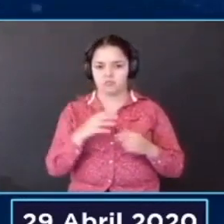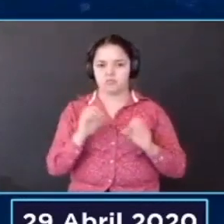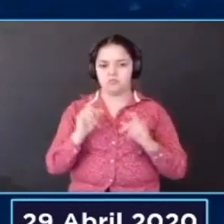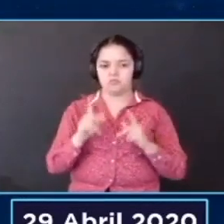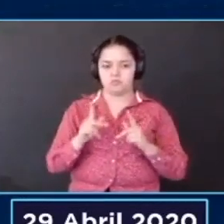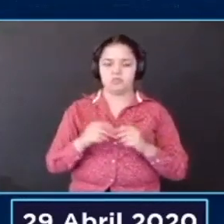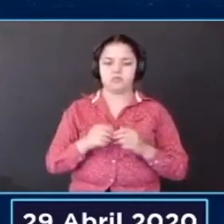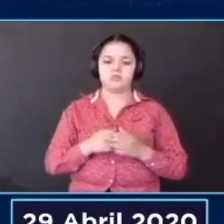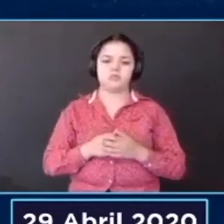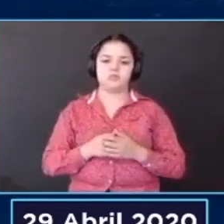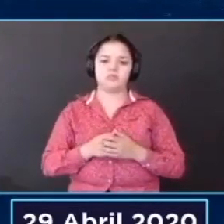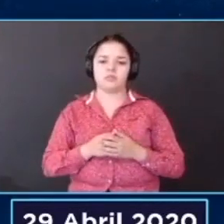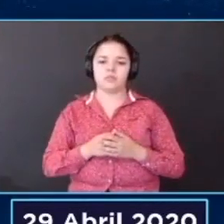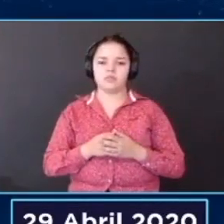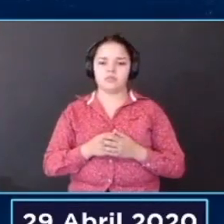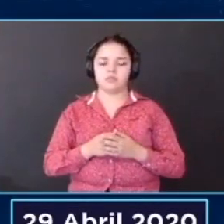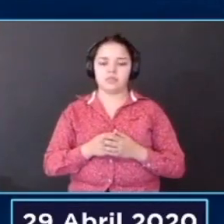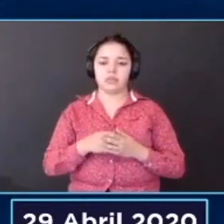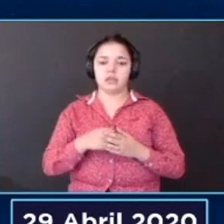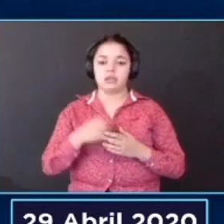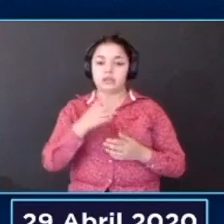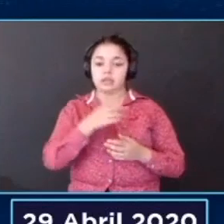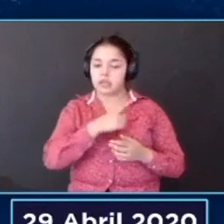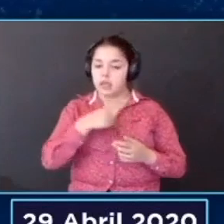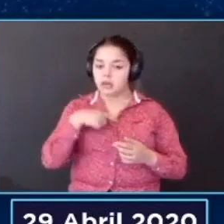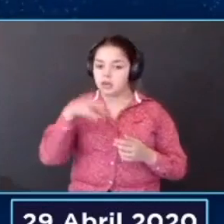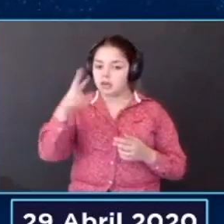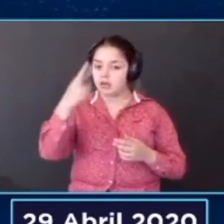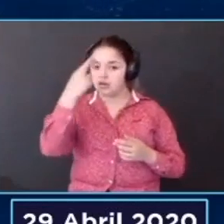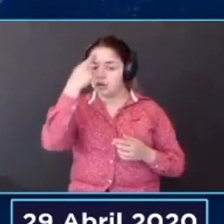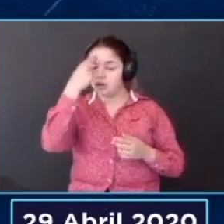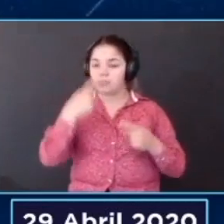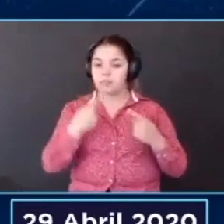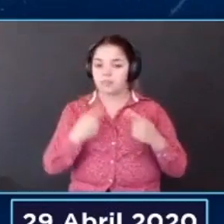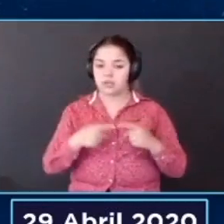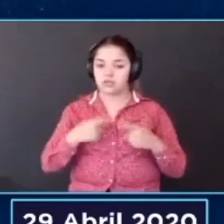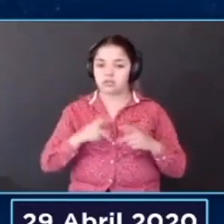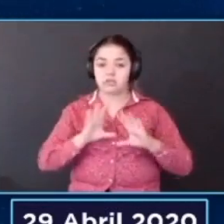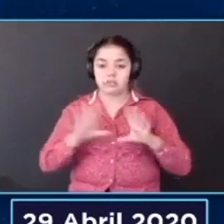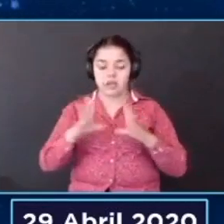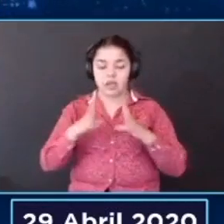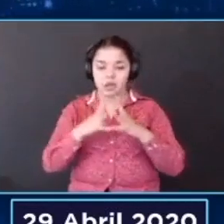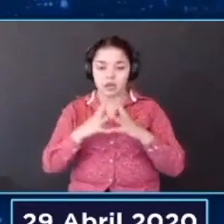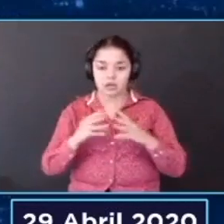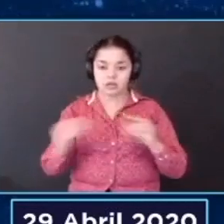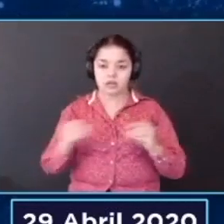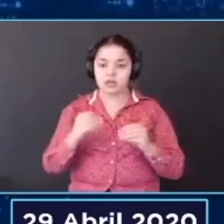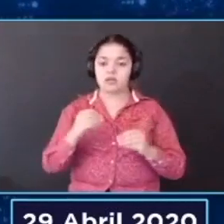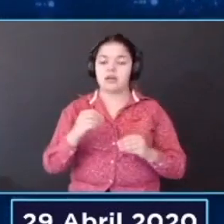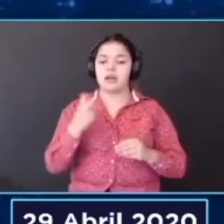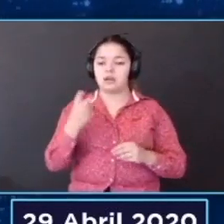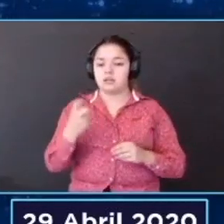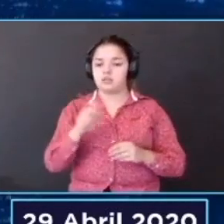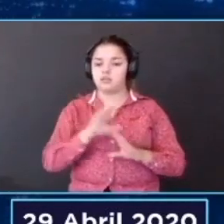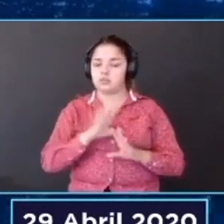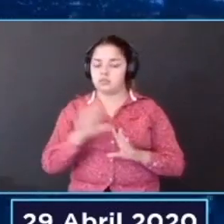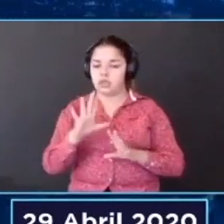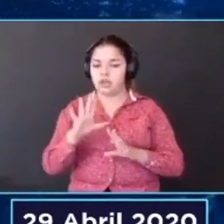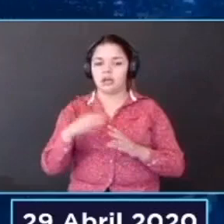usted. Sospechosos, 380 casos en sospecha, en estudio, para saber si se confirman, y defunciones